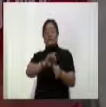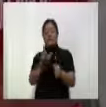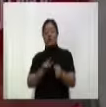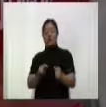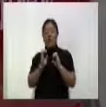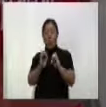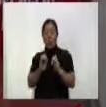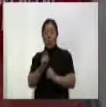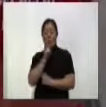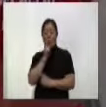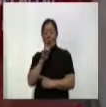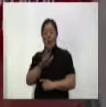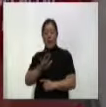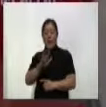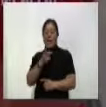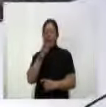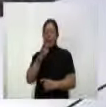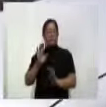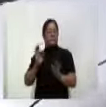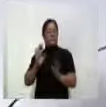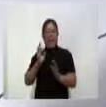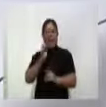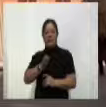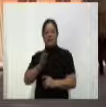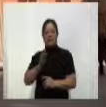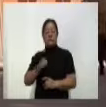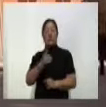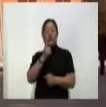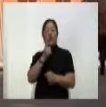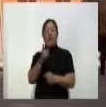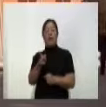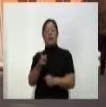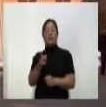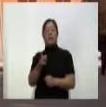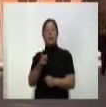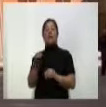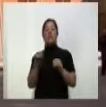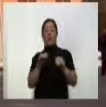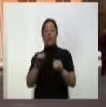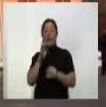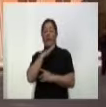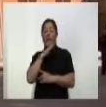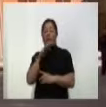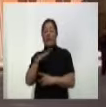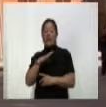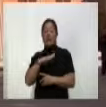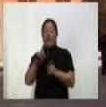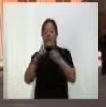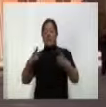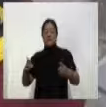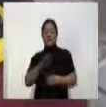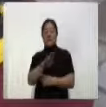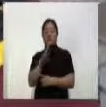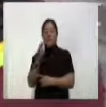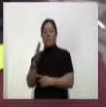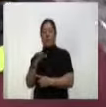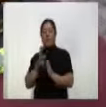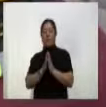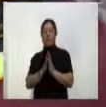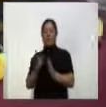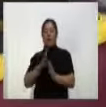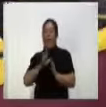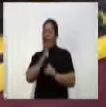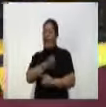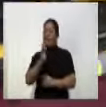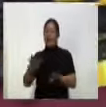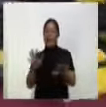Protección Civil determinó reprogramar el primer simulacro nacional 2021 que se desarrollaría el miércoles 19 de mayo, por lo que la nueva